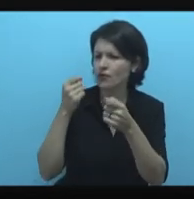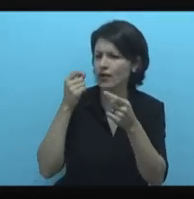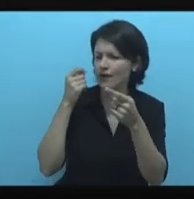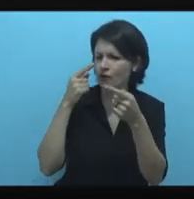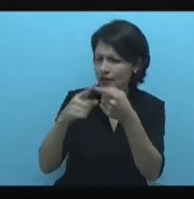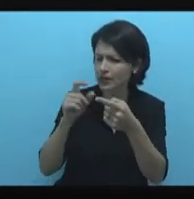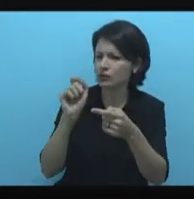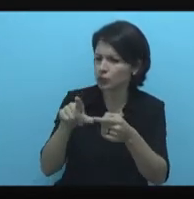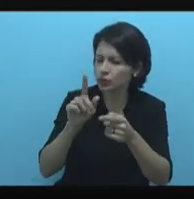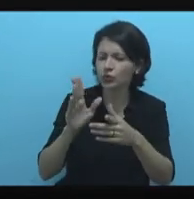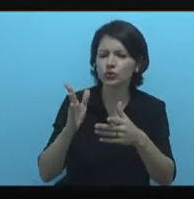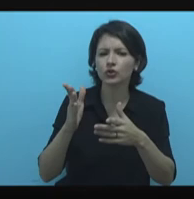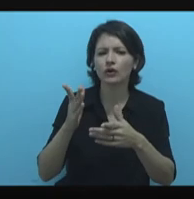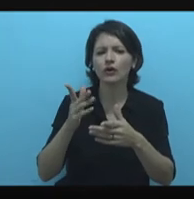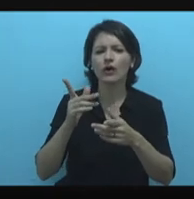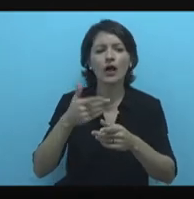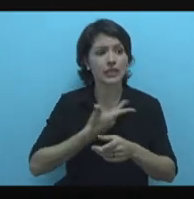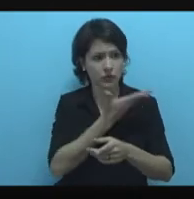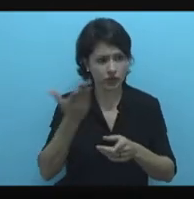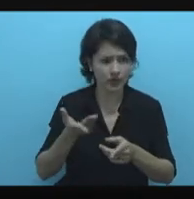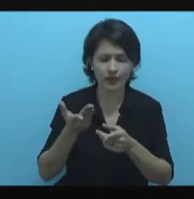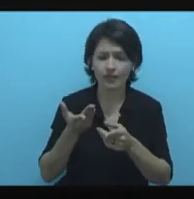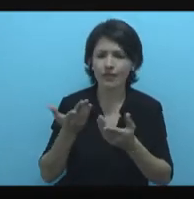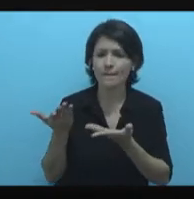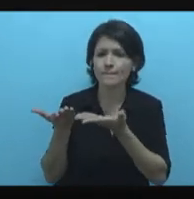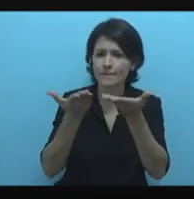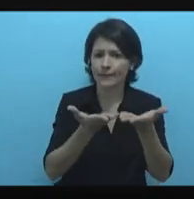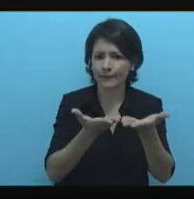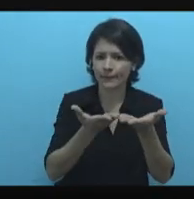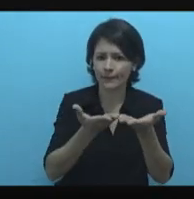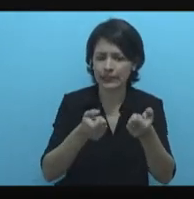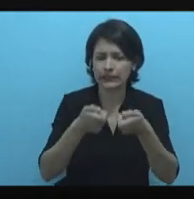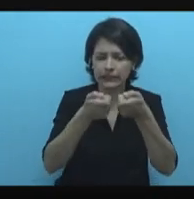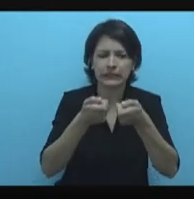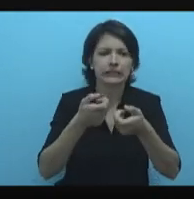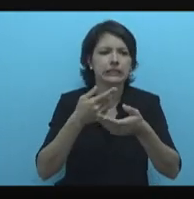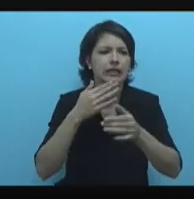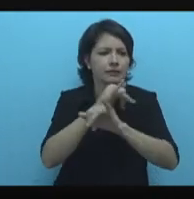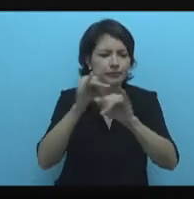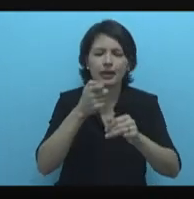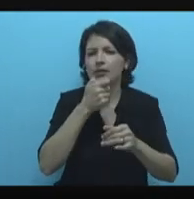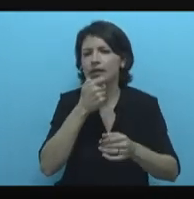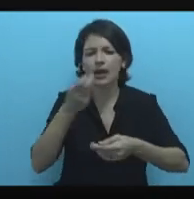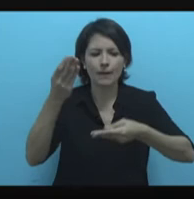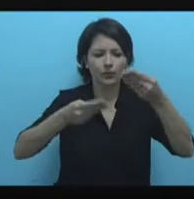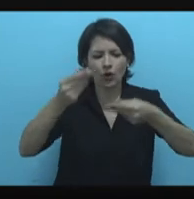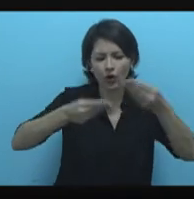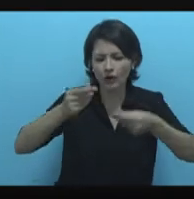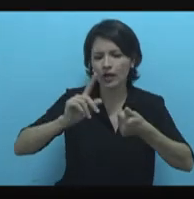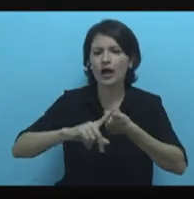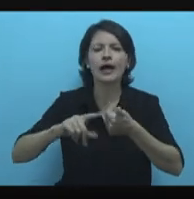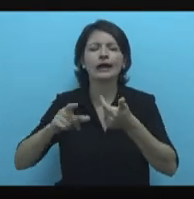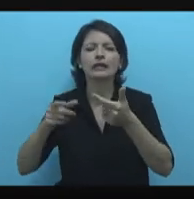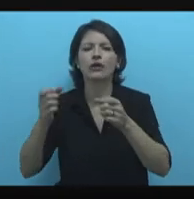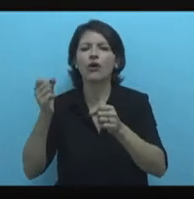sociedad civil tienen presentar a la hora de justificar sus balances su existencia y